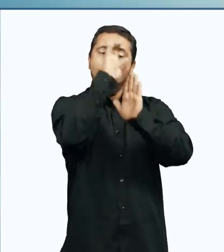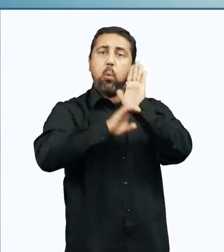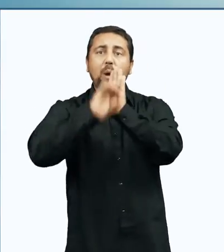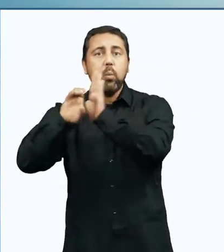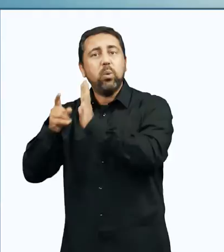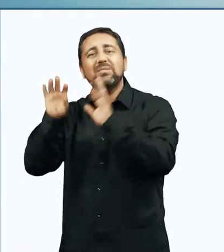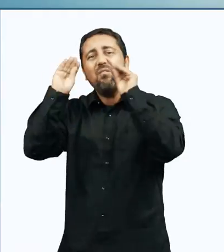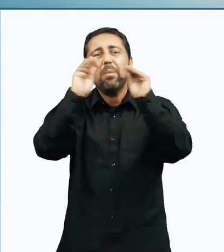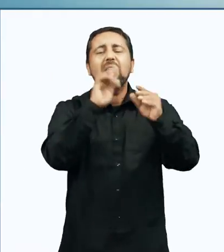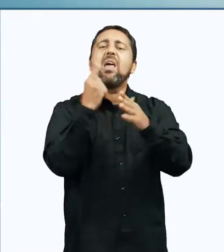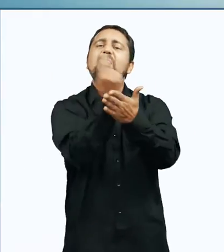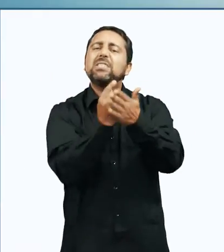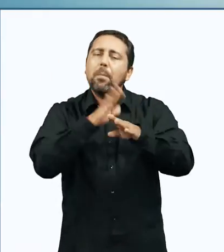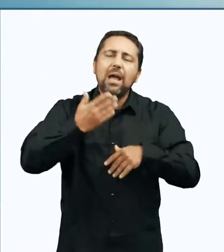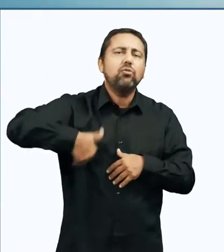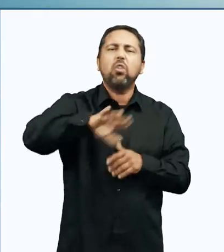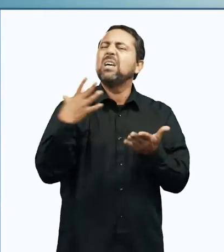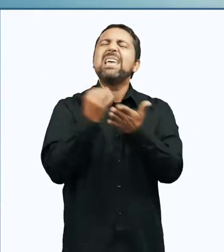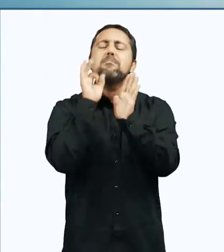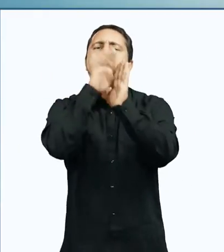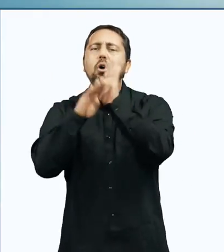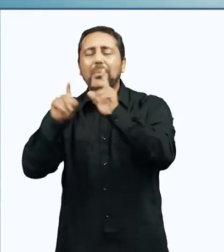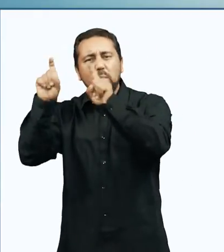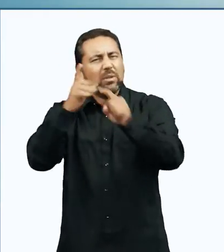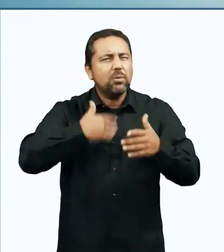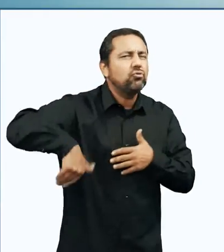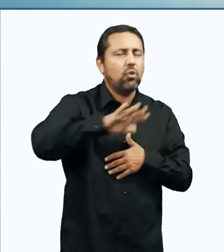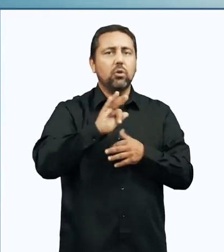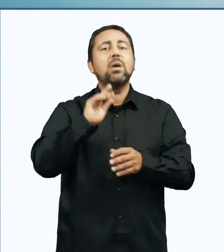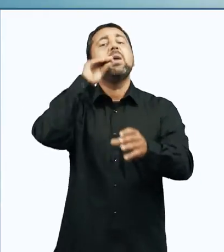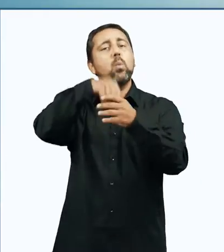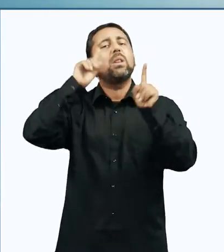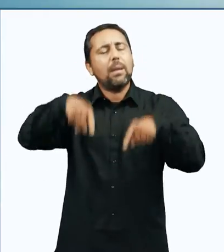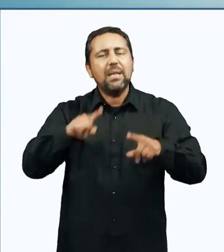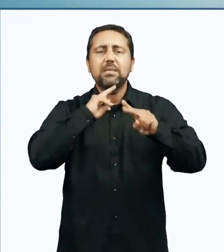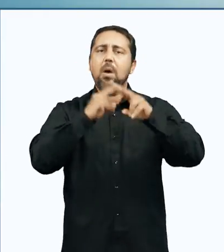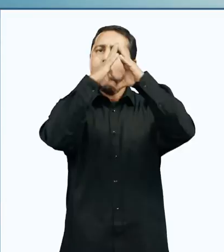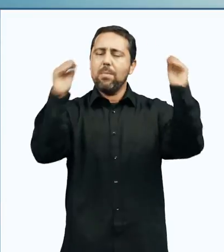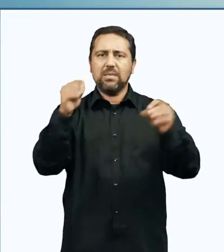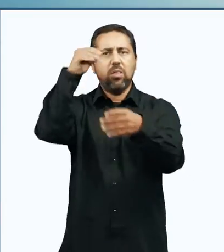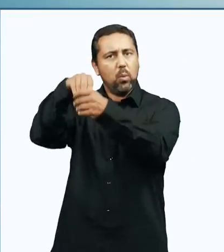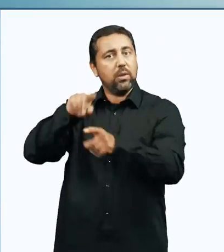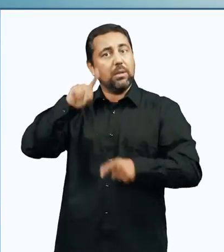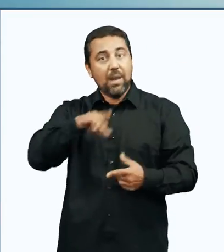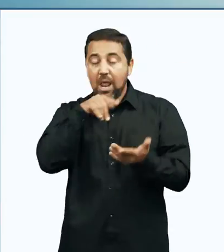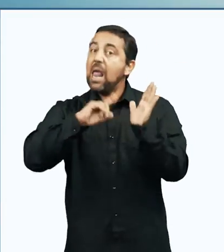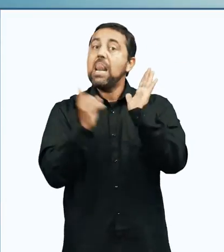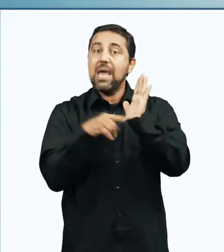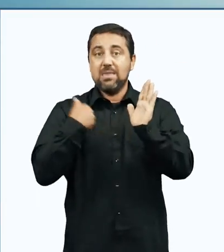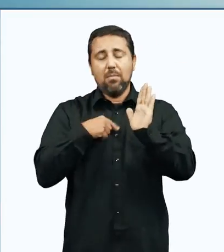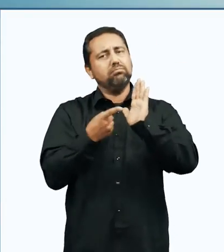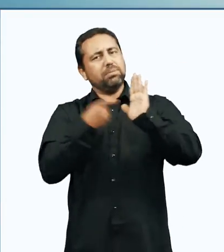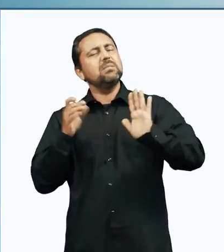donde se establece la obligatoriedad de desarrollar el currículo formativo en materia de diseño para todos en todos los programas educativos